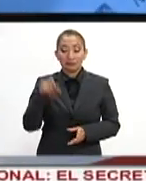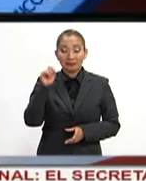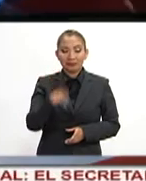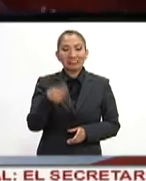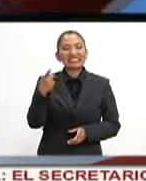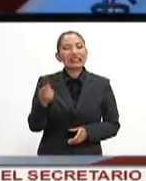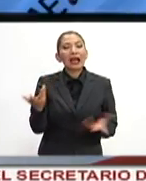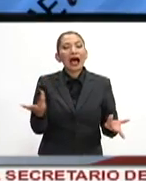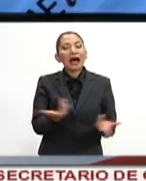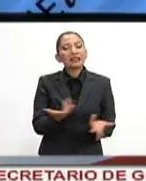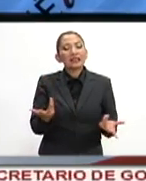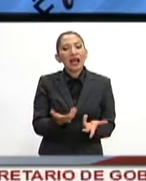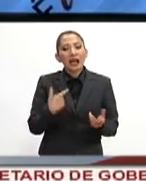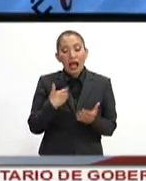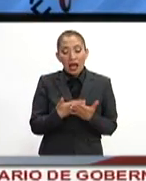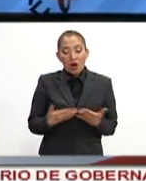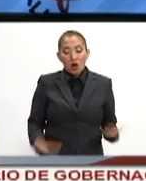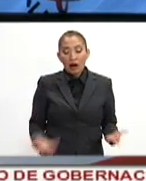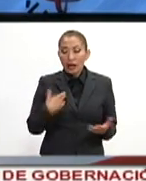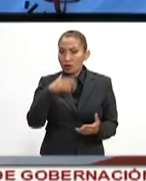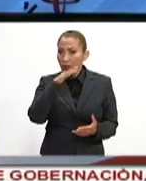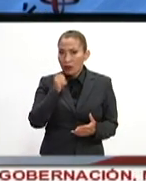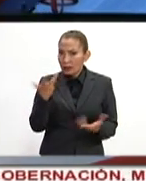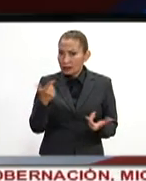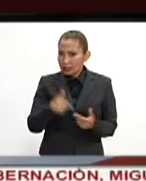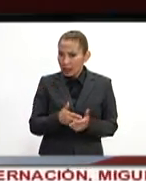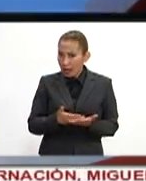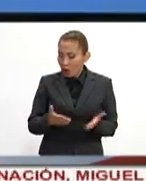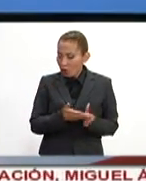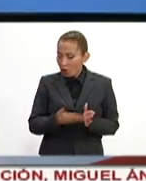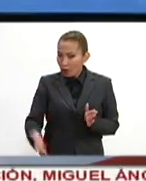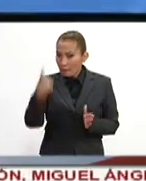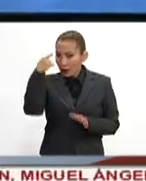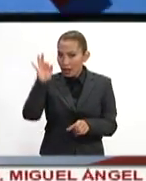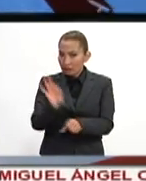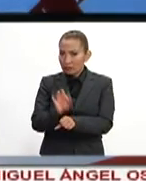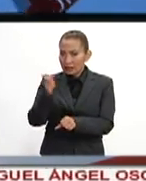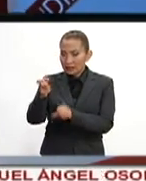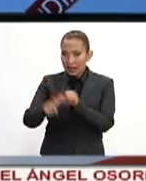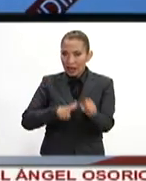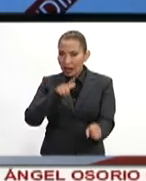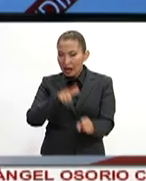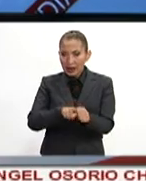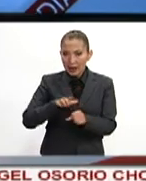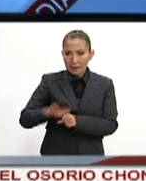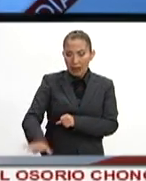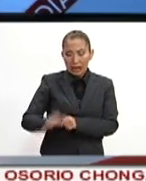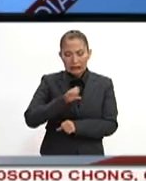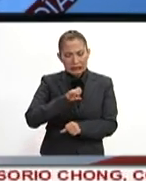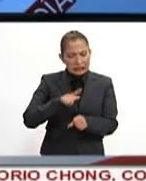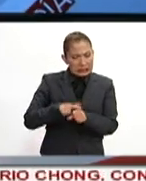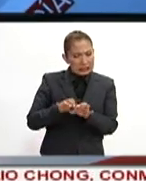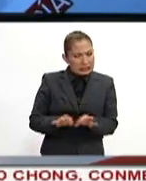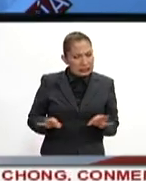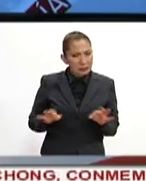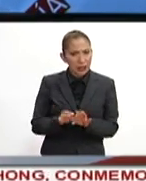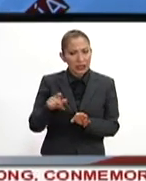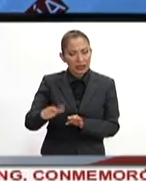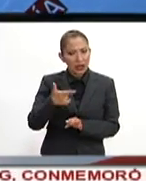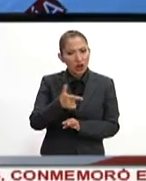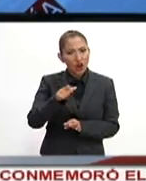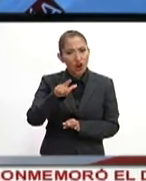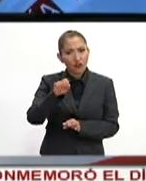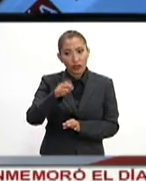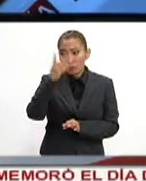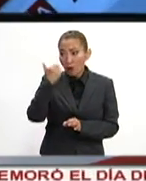Precisamente qué sí se puede hacer a partir de ahora y sobre todo qué no se puede hacer a partir de ahora para proteger esta especie tan importante en nuestros golfos. Hay que